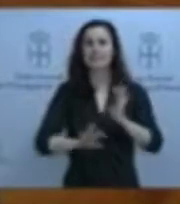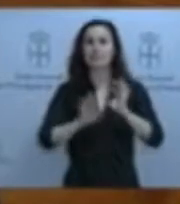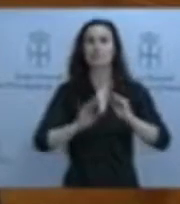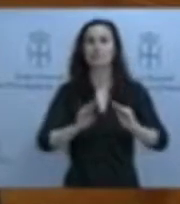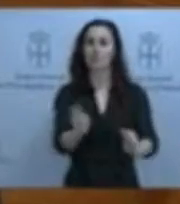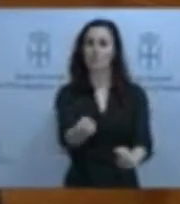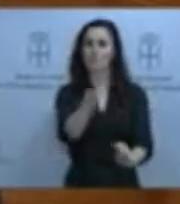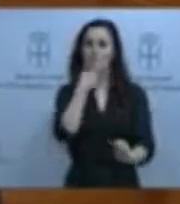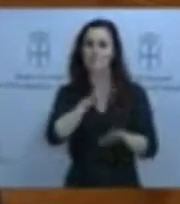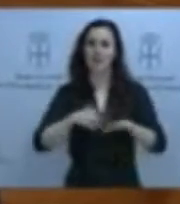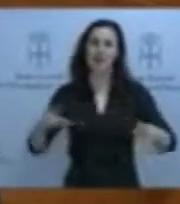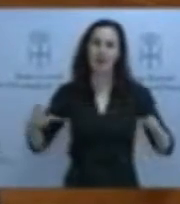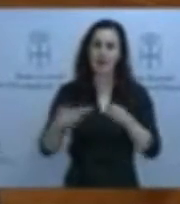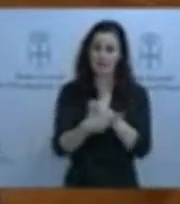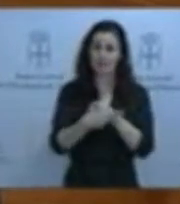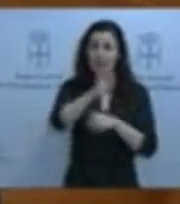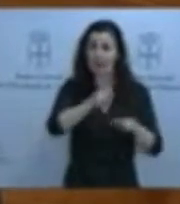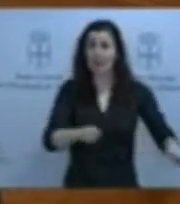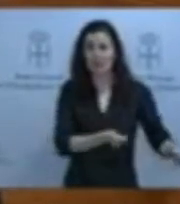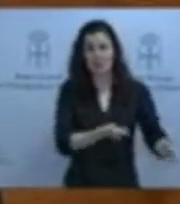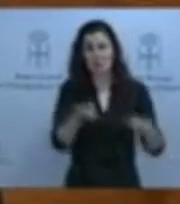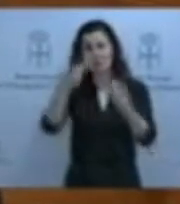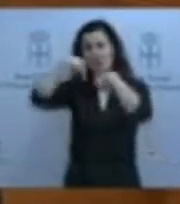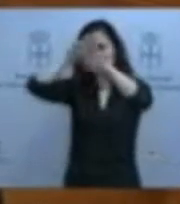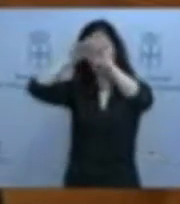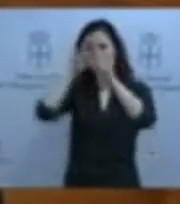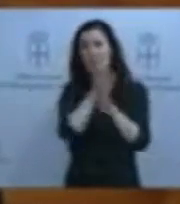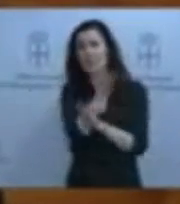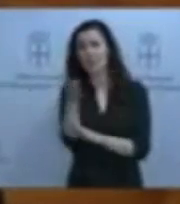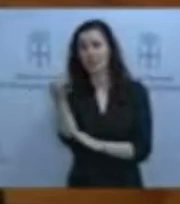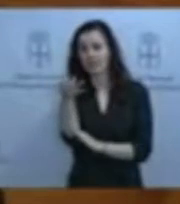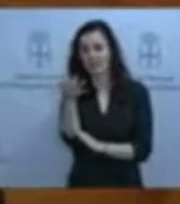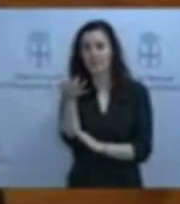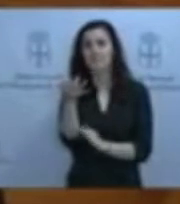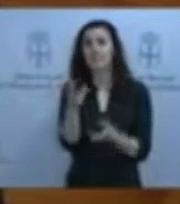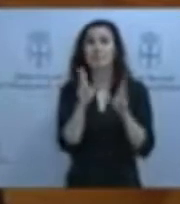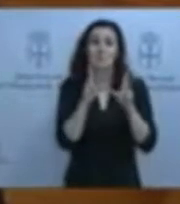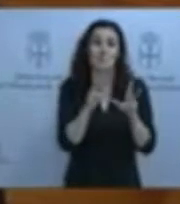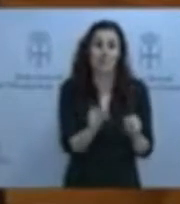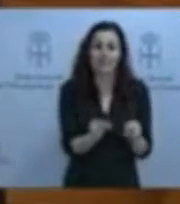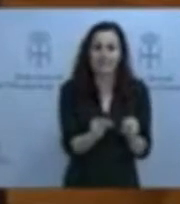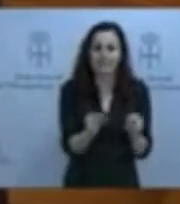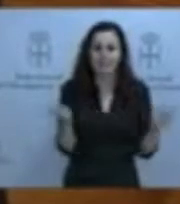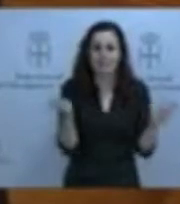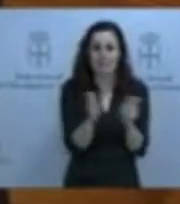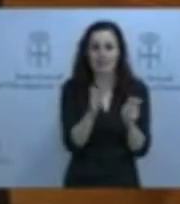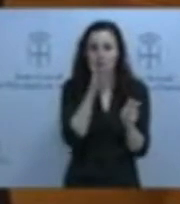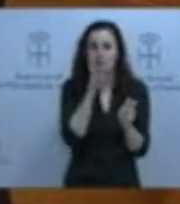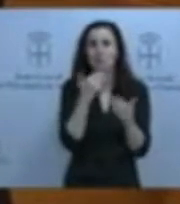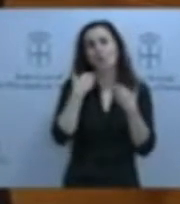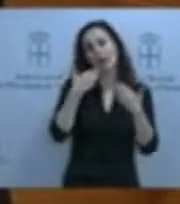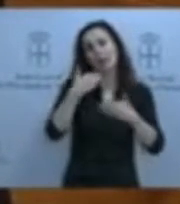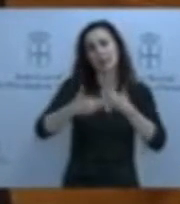que evitan derivar a las personas al hospital, la disminución en la morbimortalidad relacionada con el proceso de